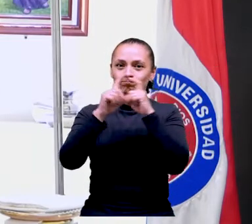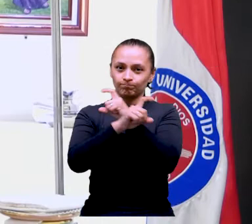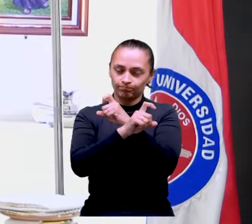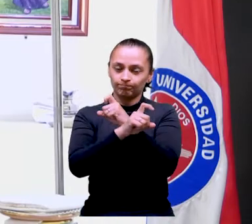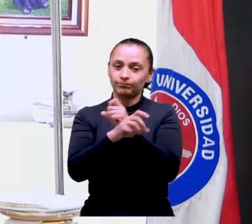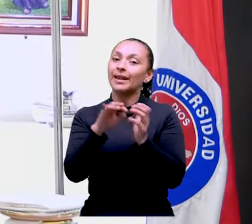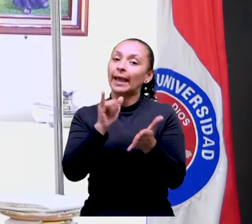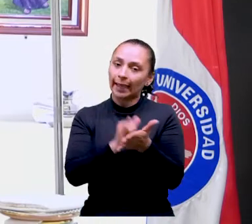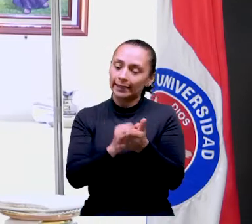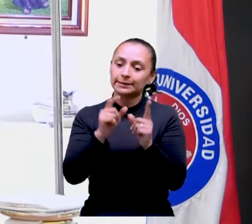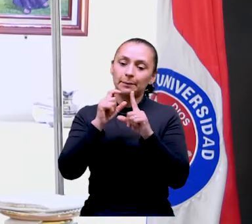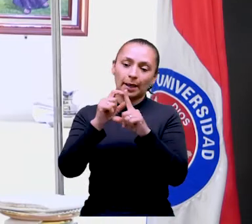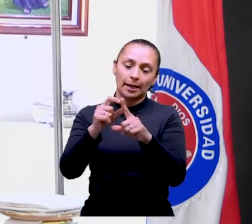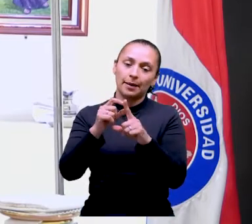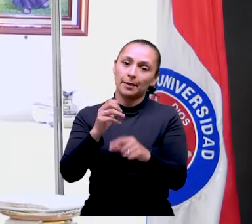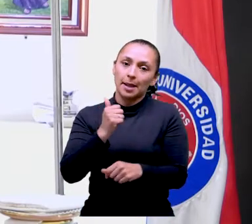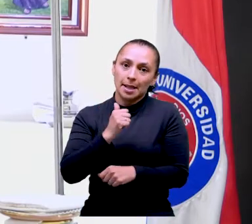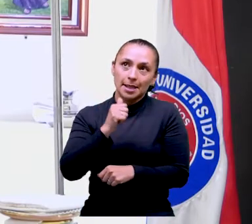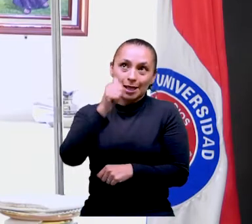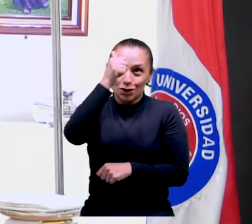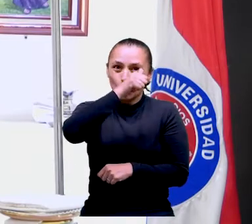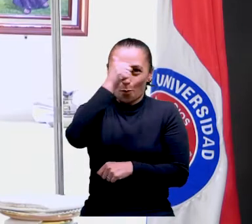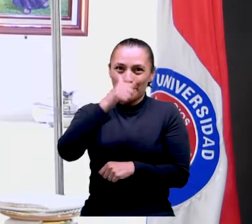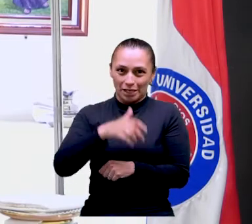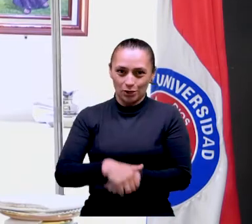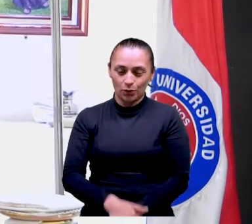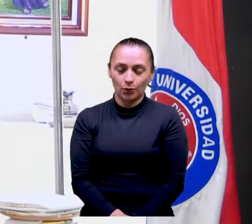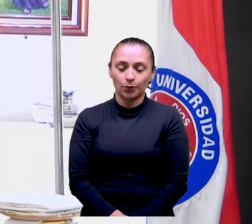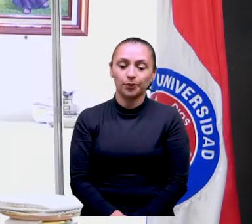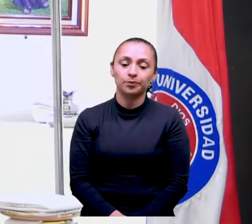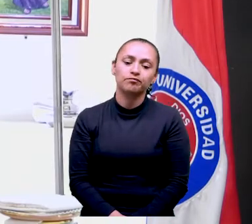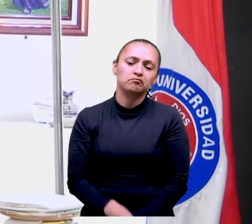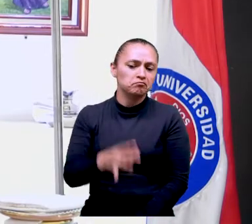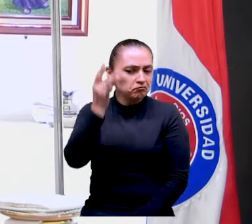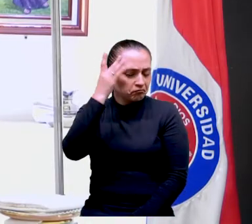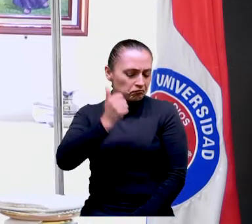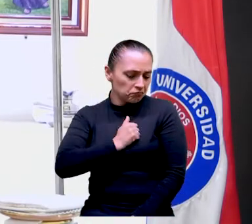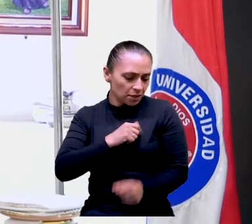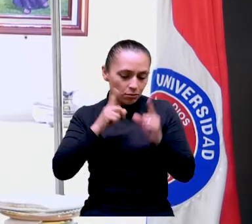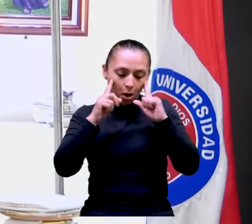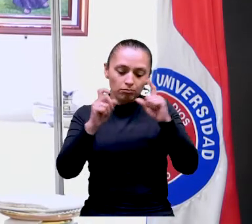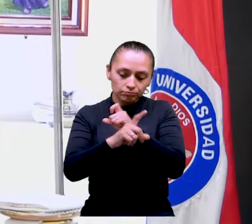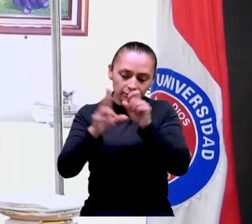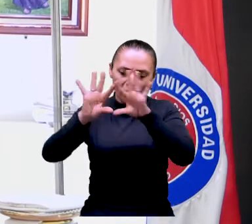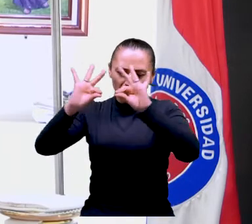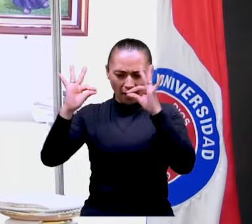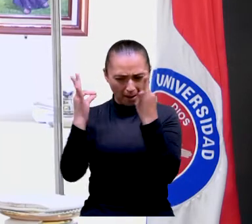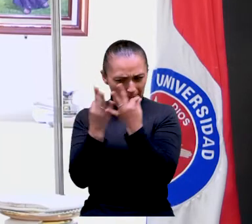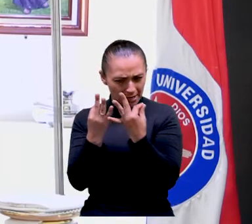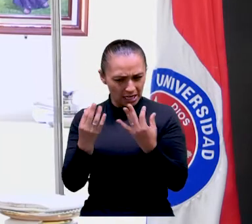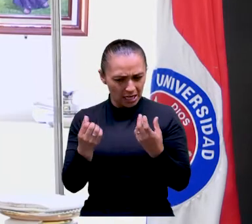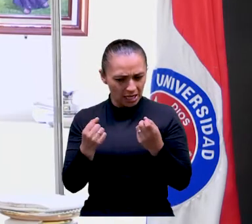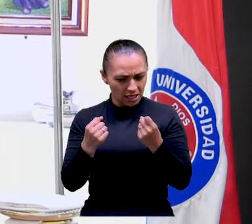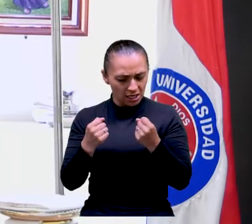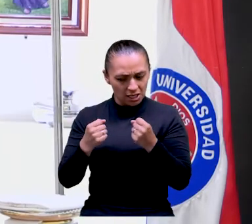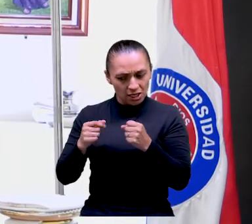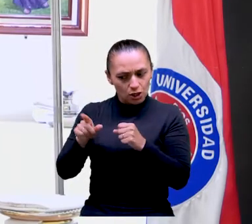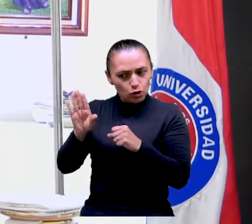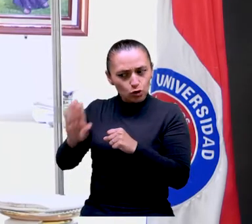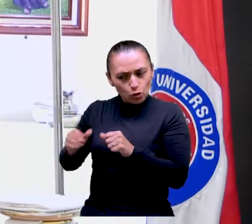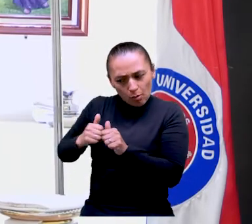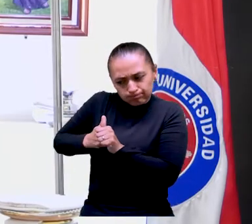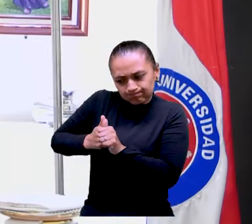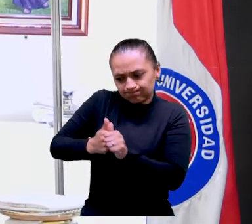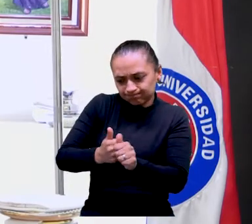hay que reflexionar mis queridos hermanos sobre esta palabra del domingo será que mi familia